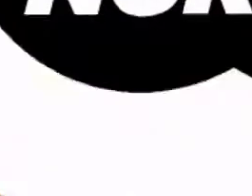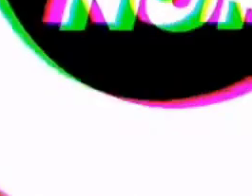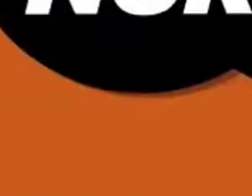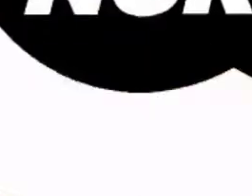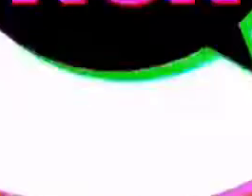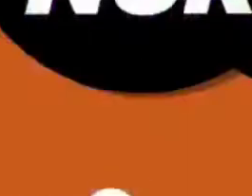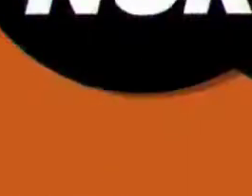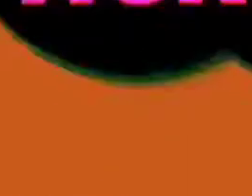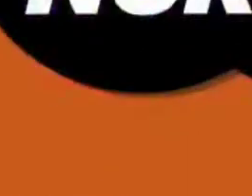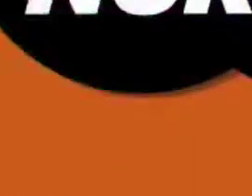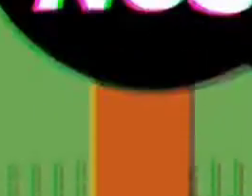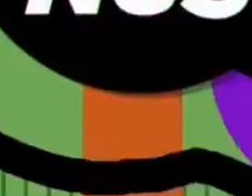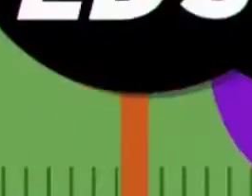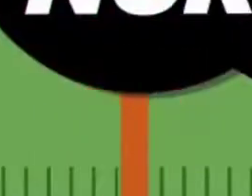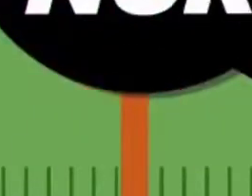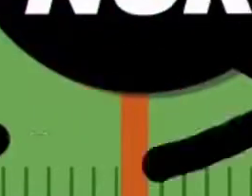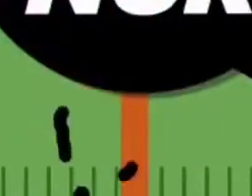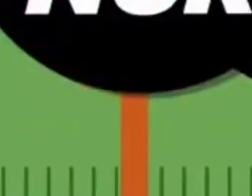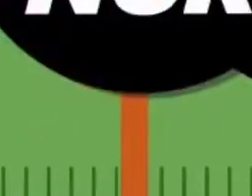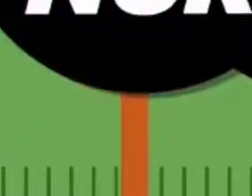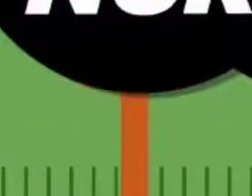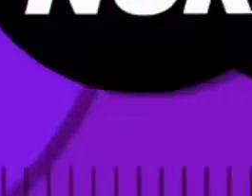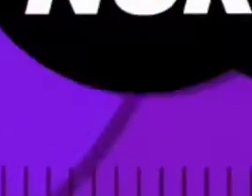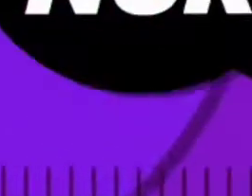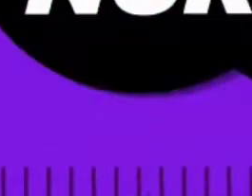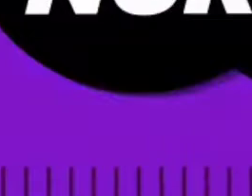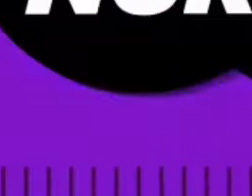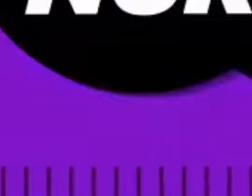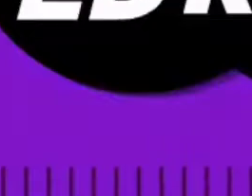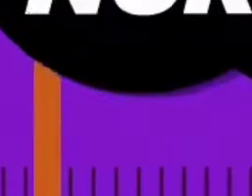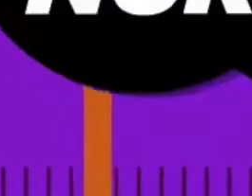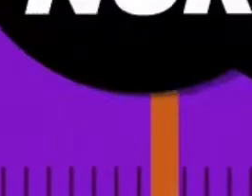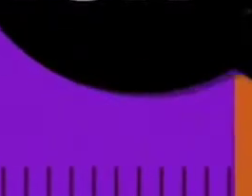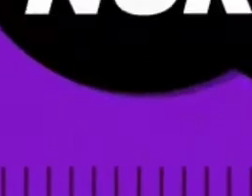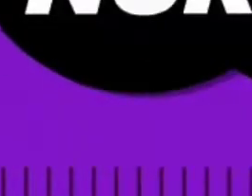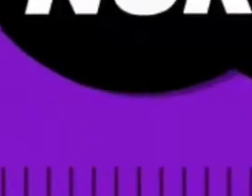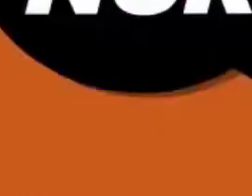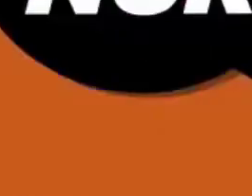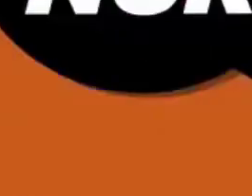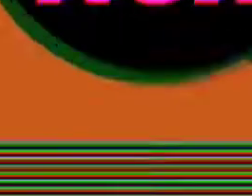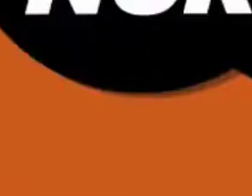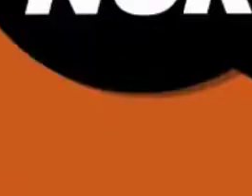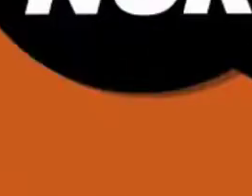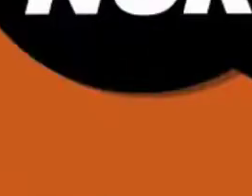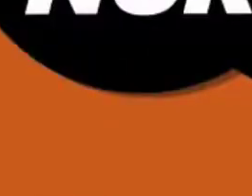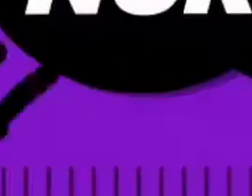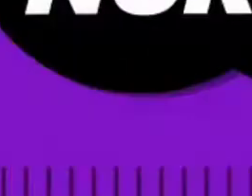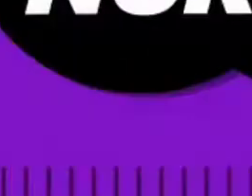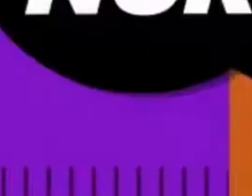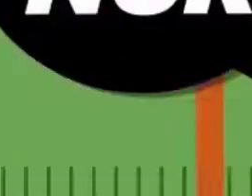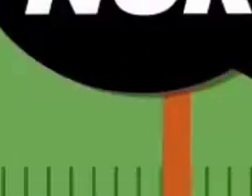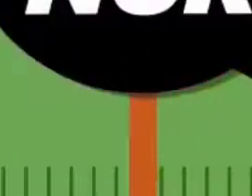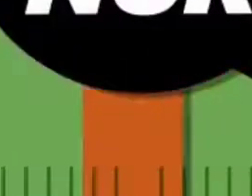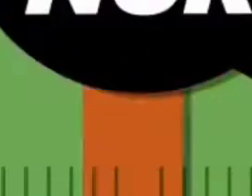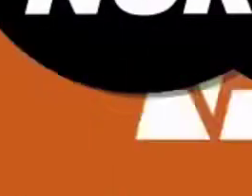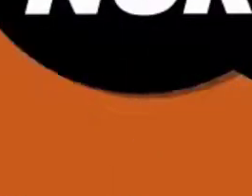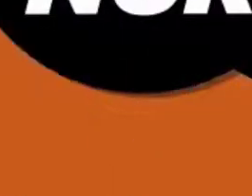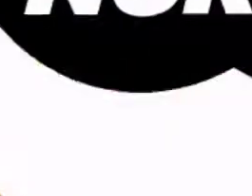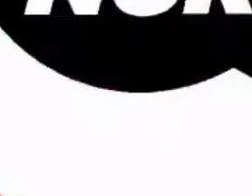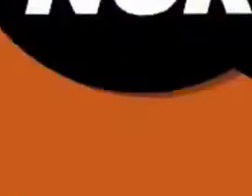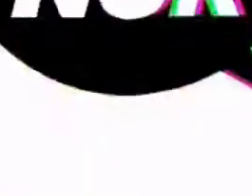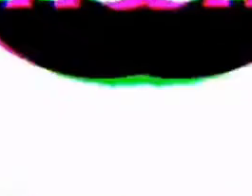empiece a recibir parte de la deuda que tiene Nación con la provincia, algo que ya la justicia había determinado,